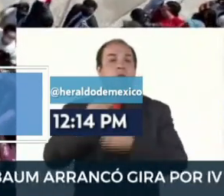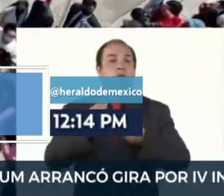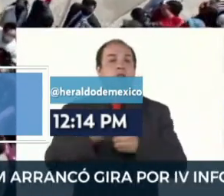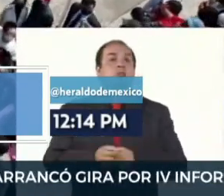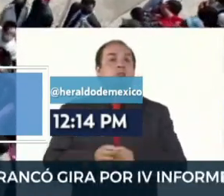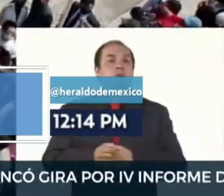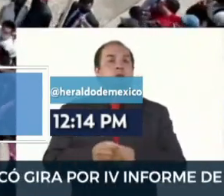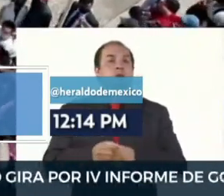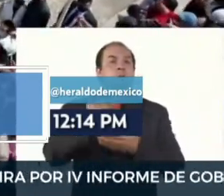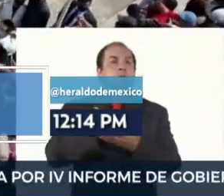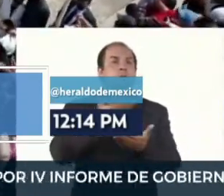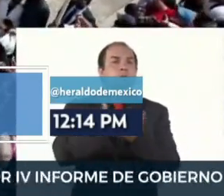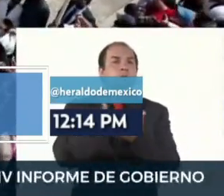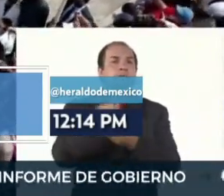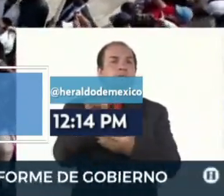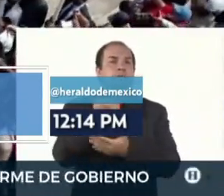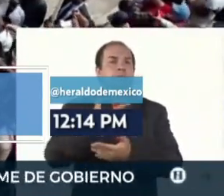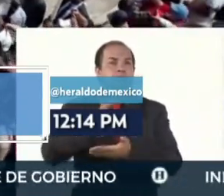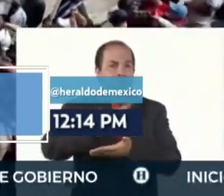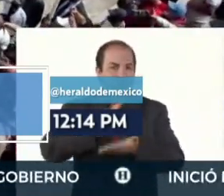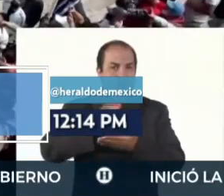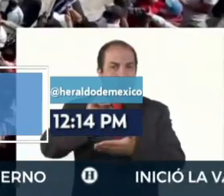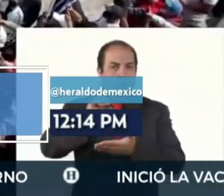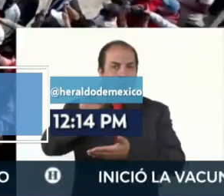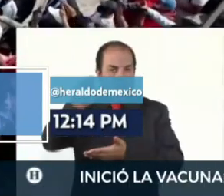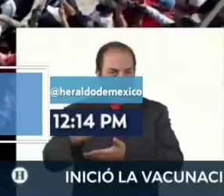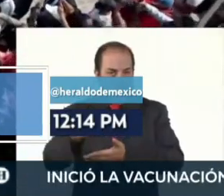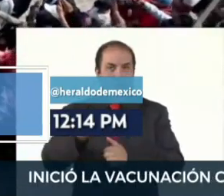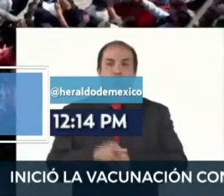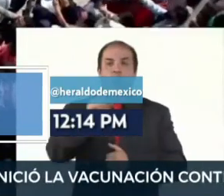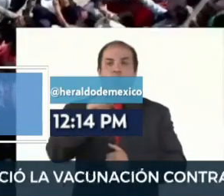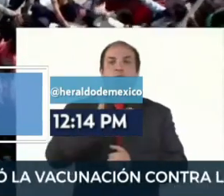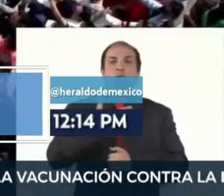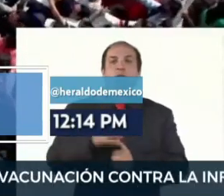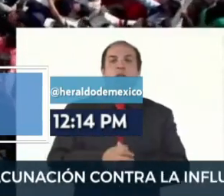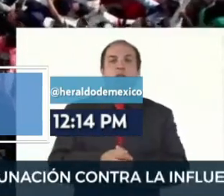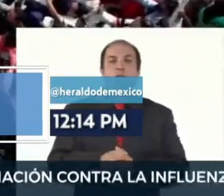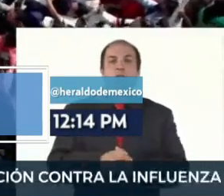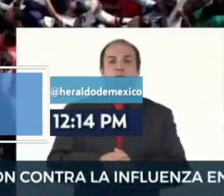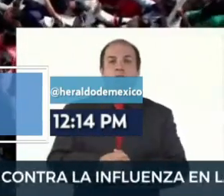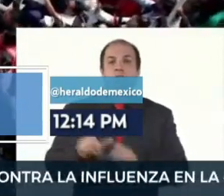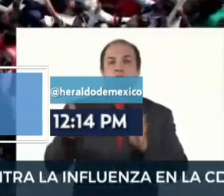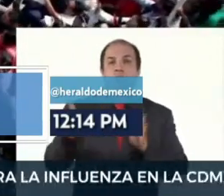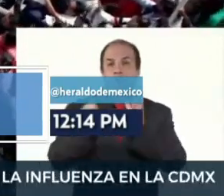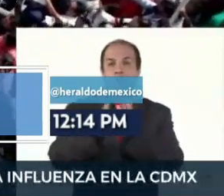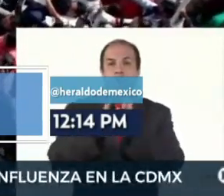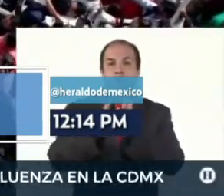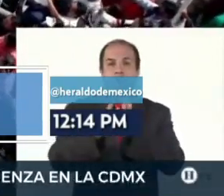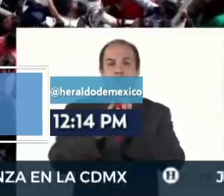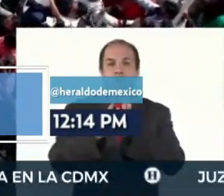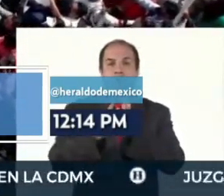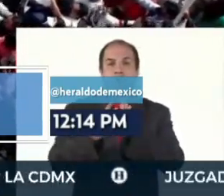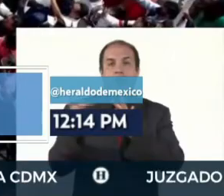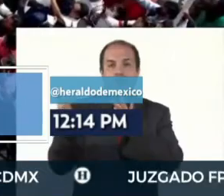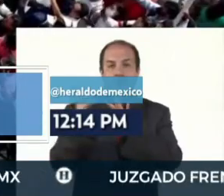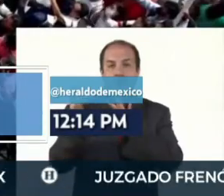algo importante es que muchos de los capitalinos que están pues aquí afuera del Auditorio Nacional le han dado papeletas a la jefa de gobierno,